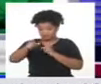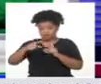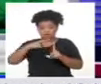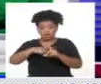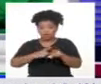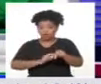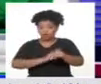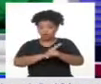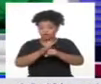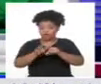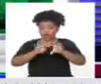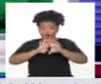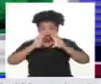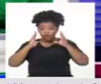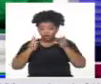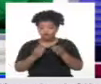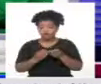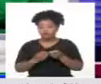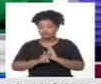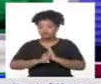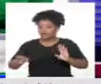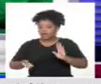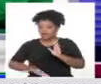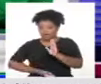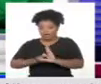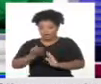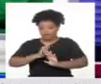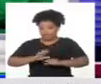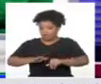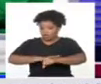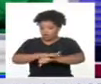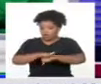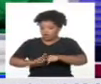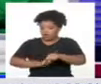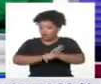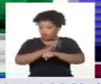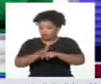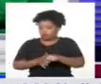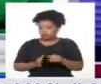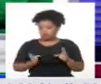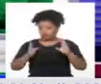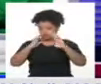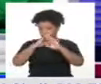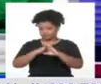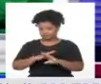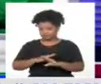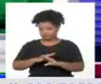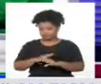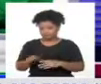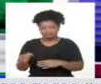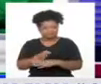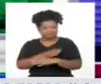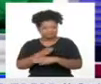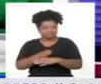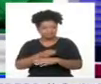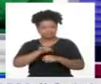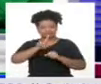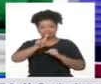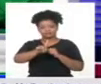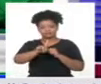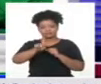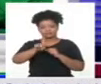en Cuba se han recuperado de la enfermedad. Estamos hablando de